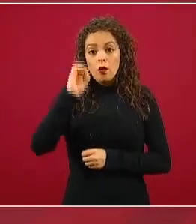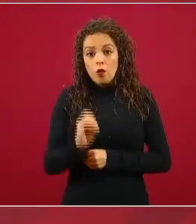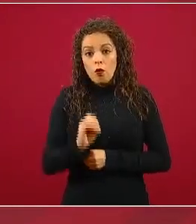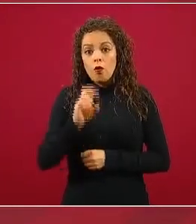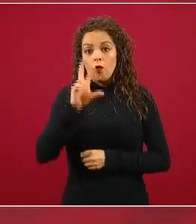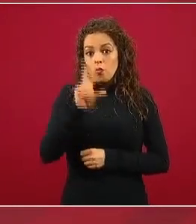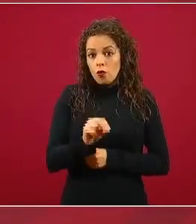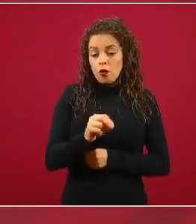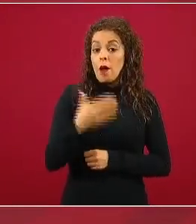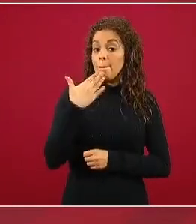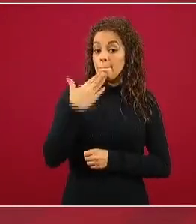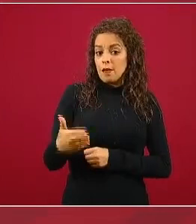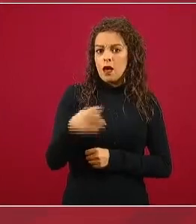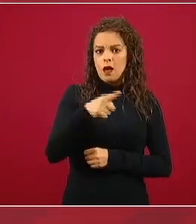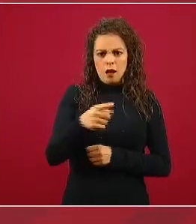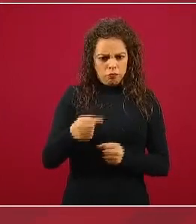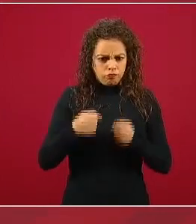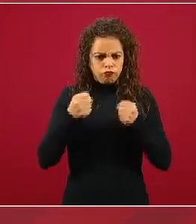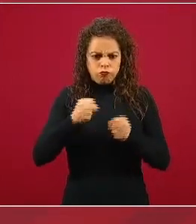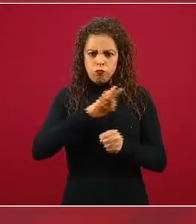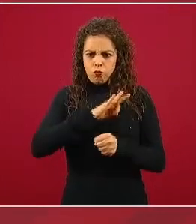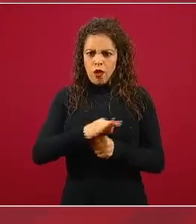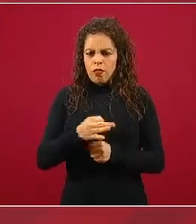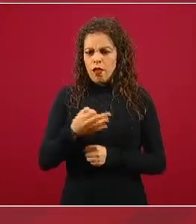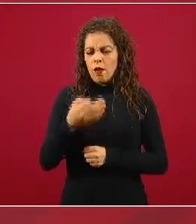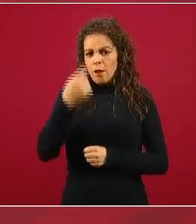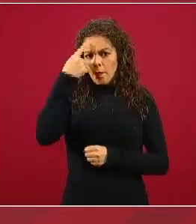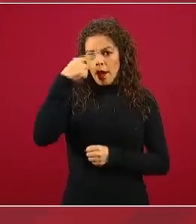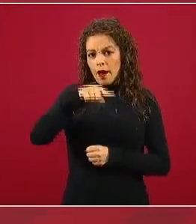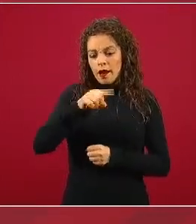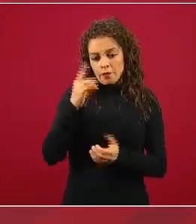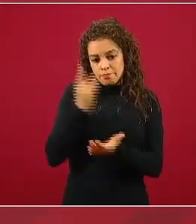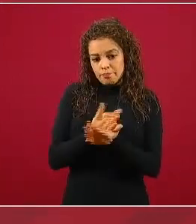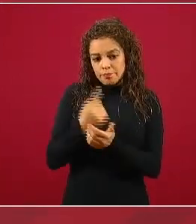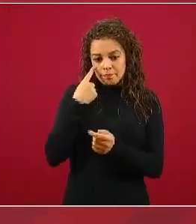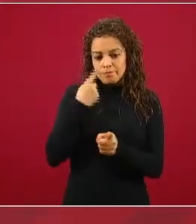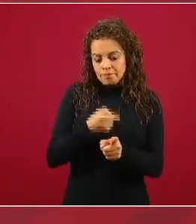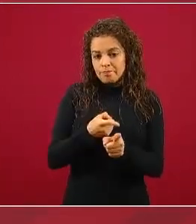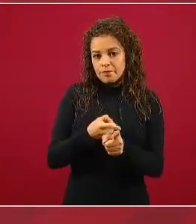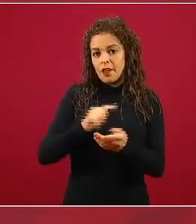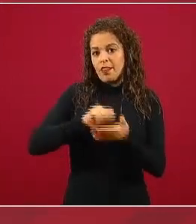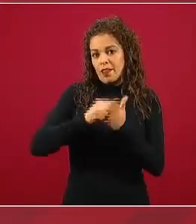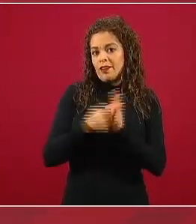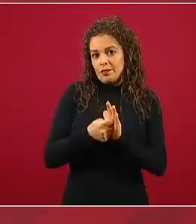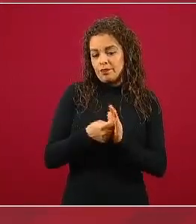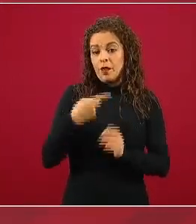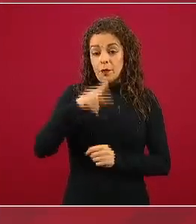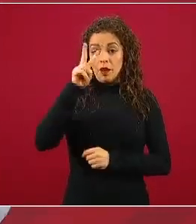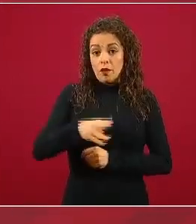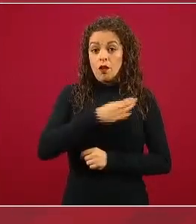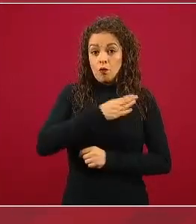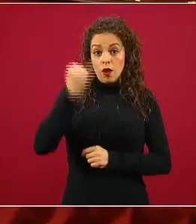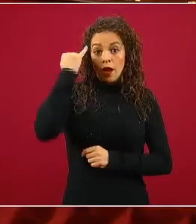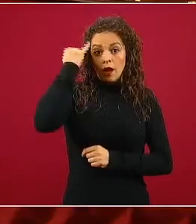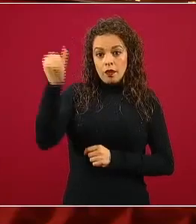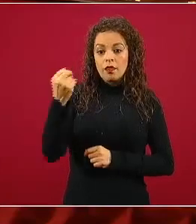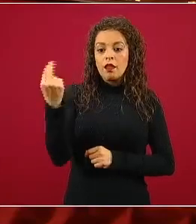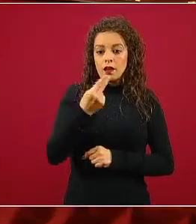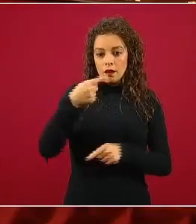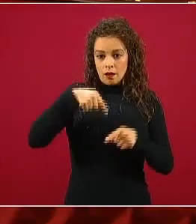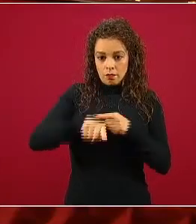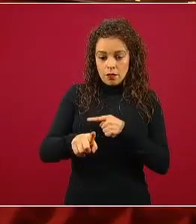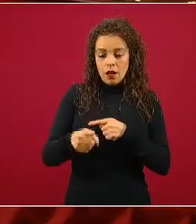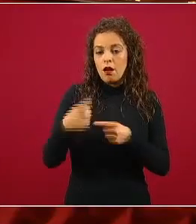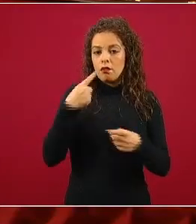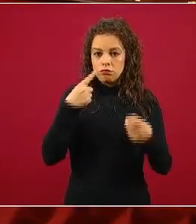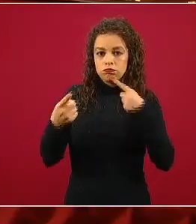de uso y tenerlo bien identificado técnicamente. Pero me parece una buena idea, creo que podemos empezar a comentar